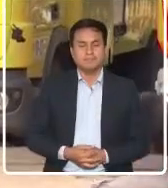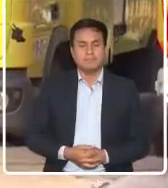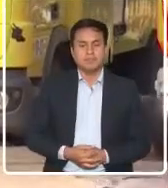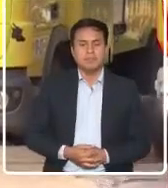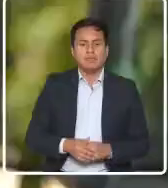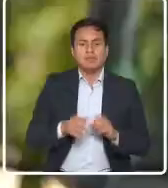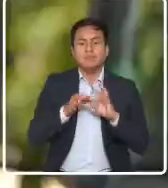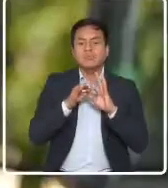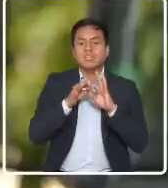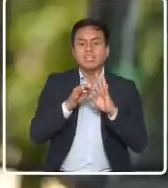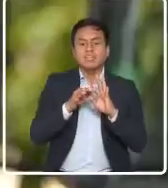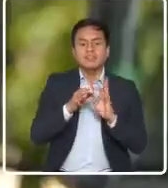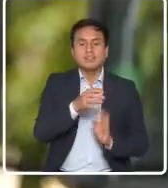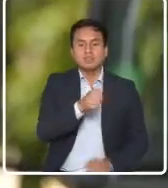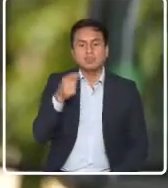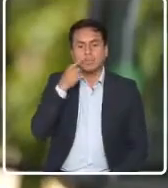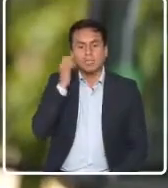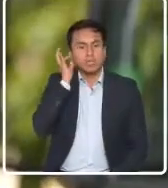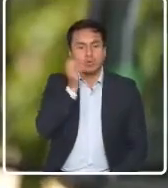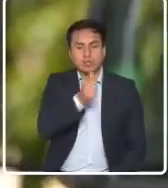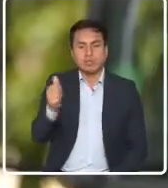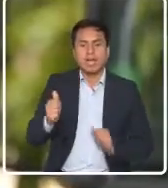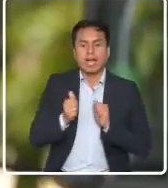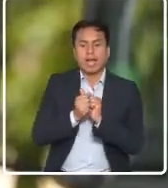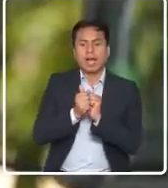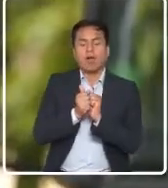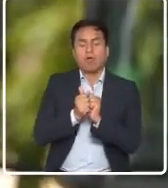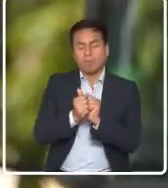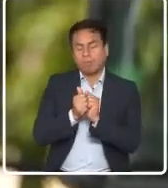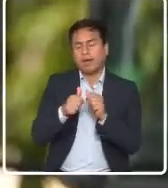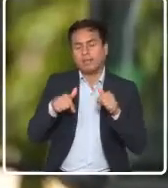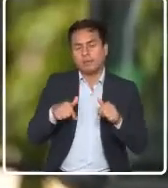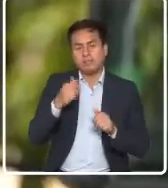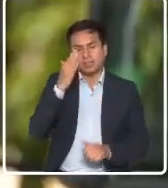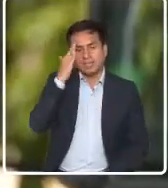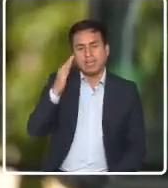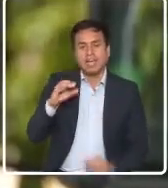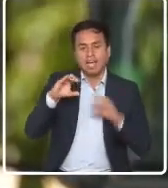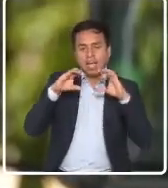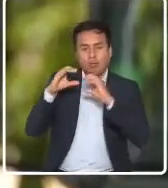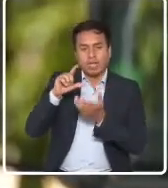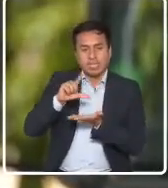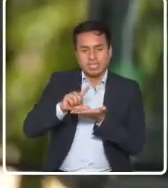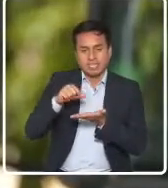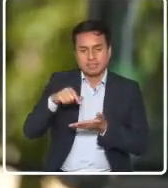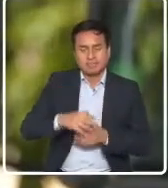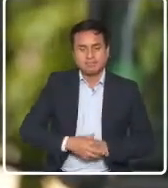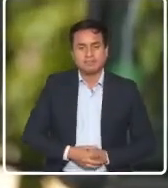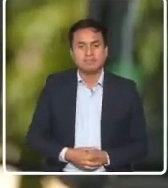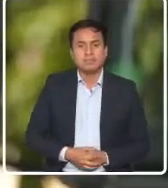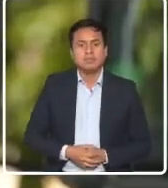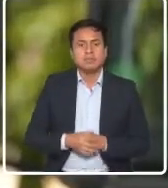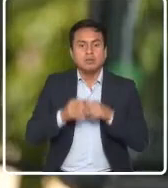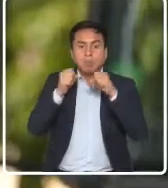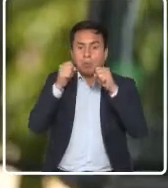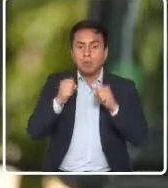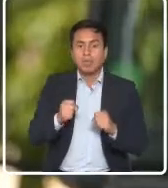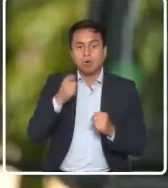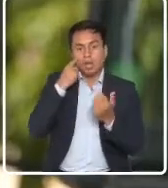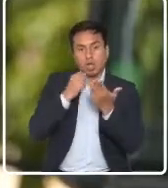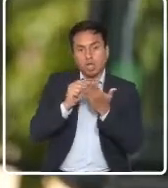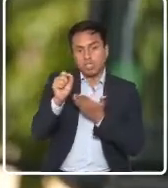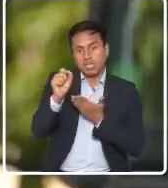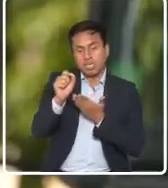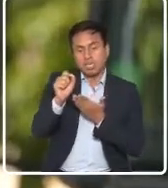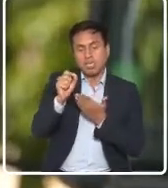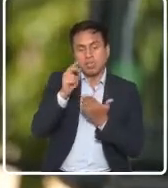Muchas gracias a todas y todos quienes nos acompañan hoy día aquí en Cauquenes para poder reconocer